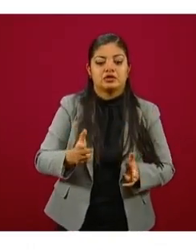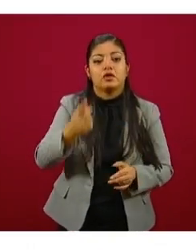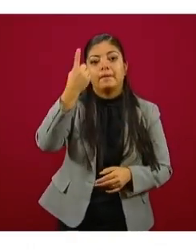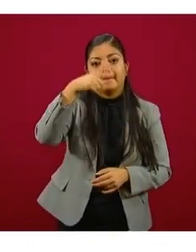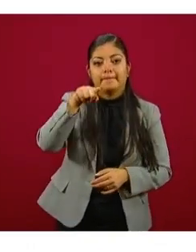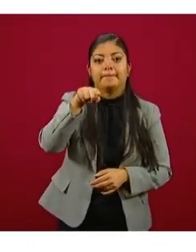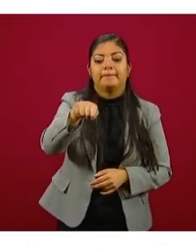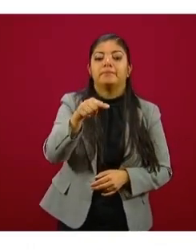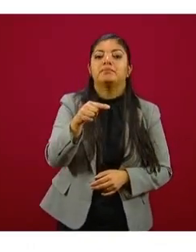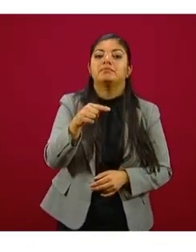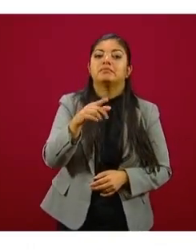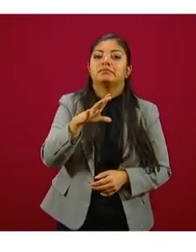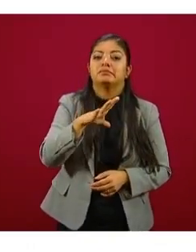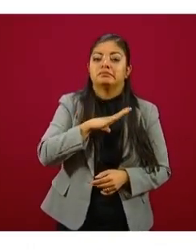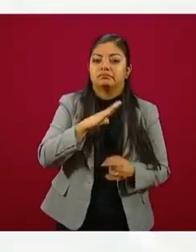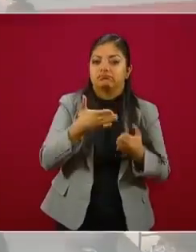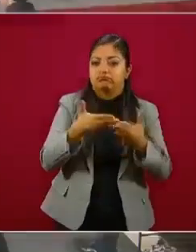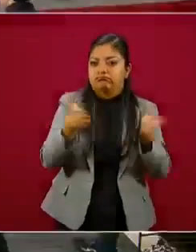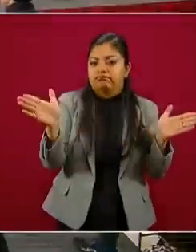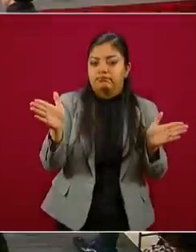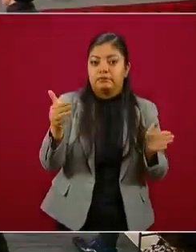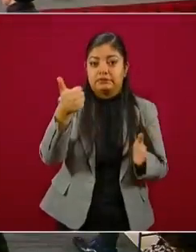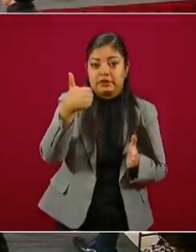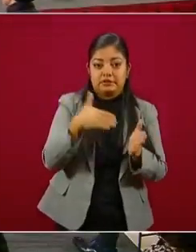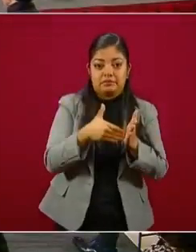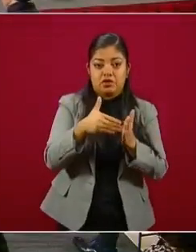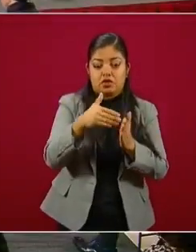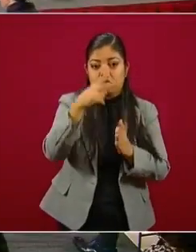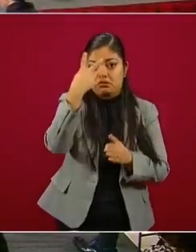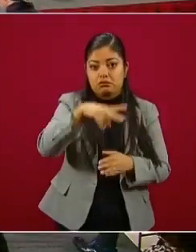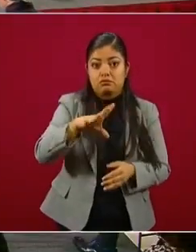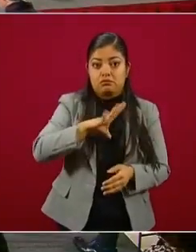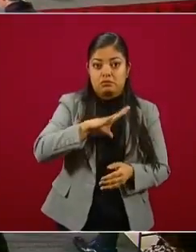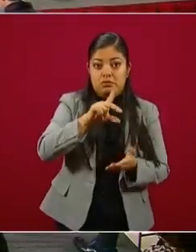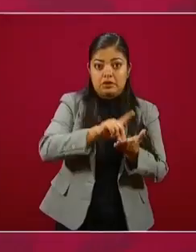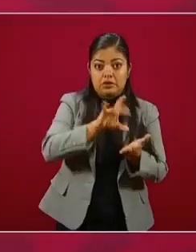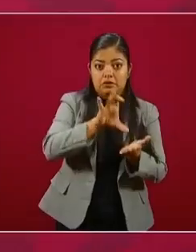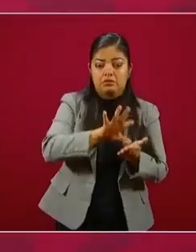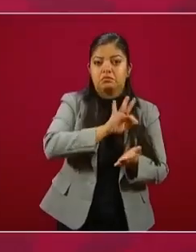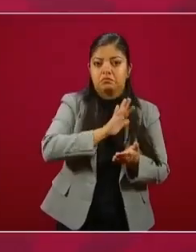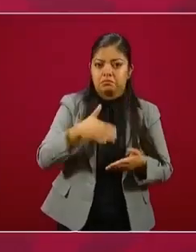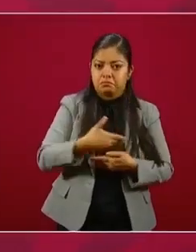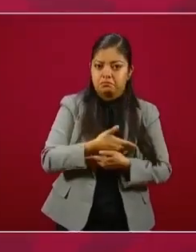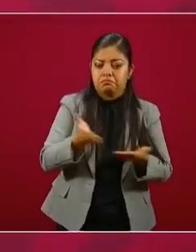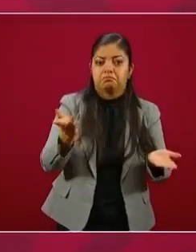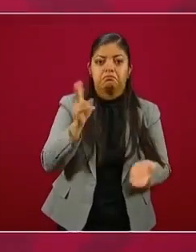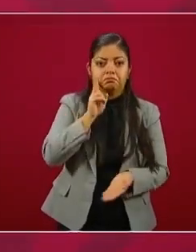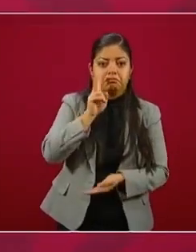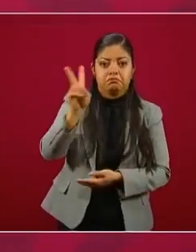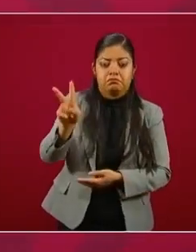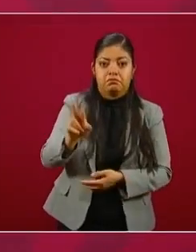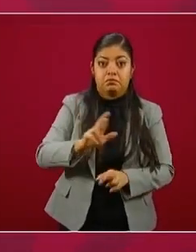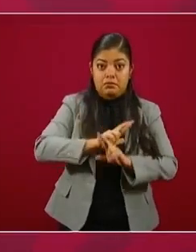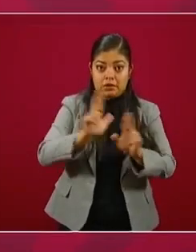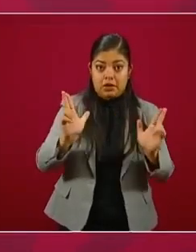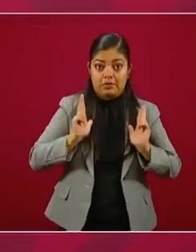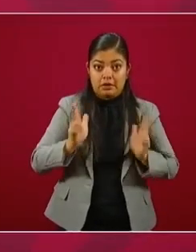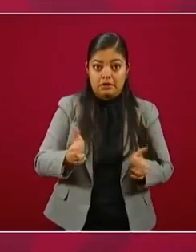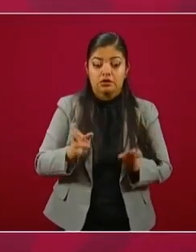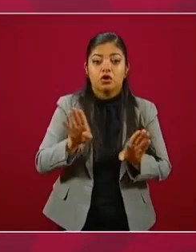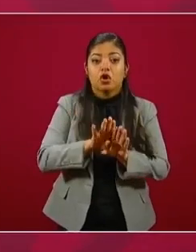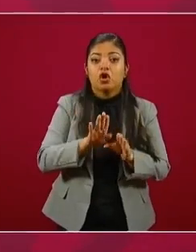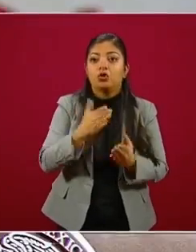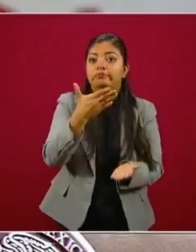abierto a los casi 6 millones de mexicanos con alguna discapacidad. La rehabilitación no se puede frenar por